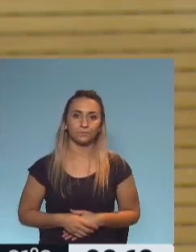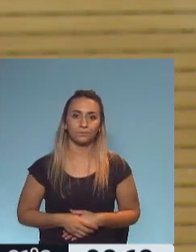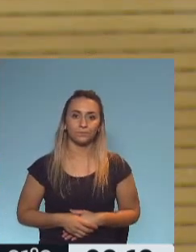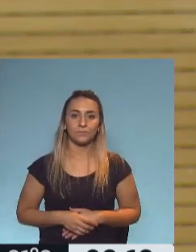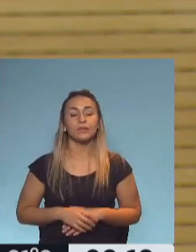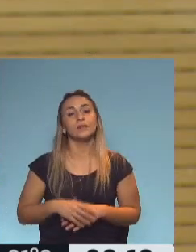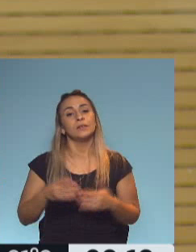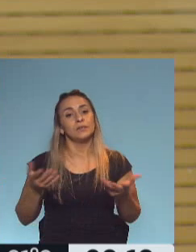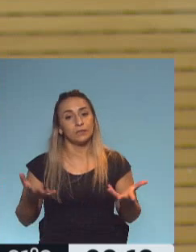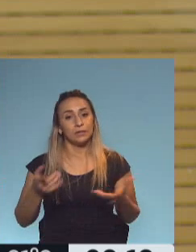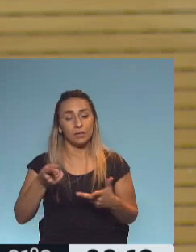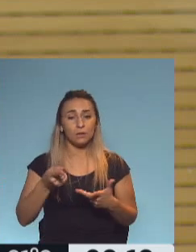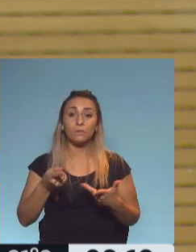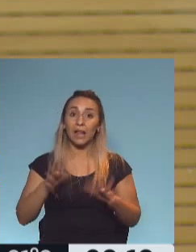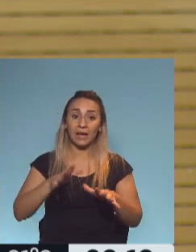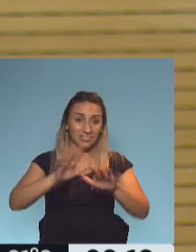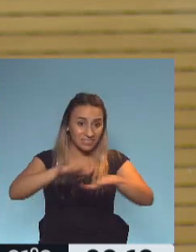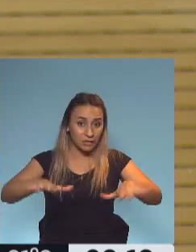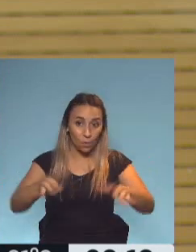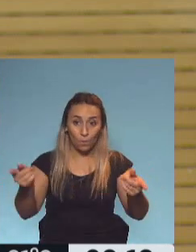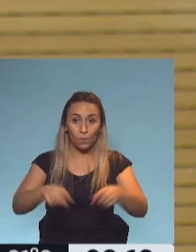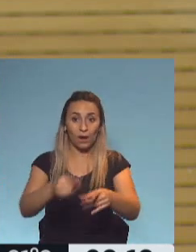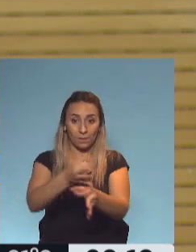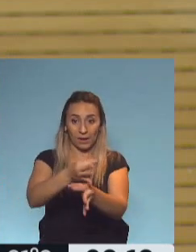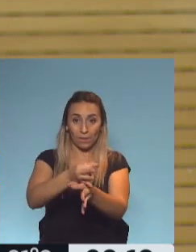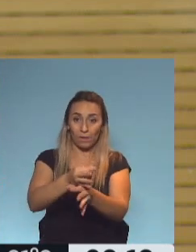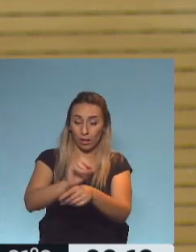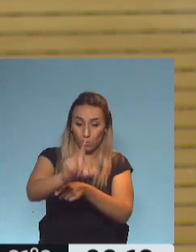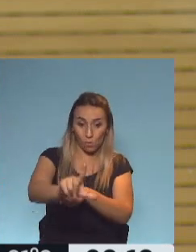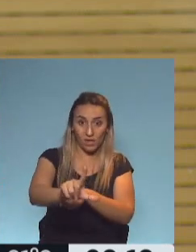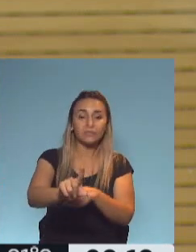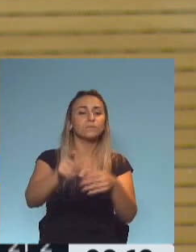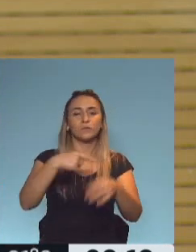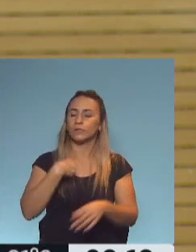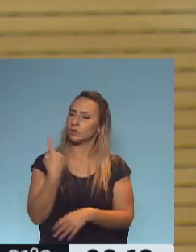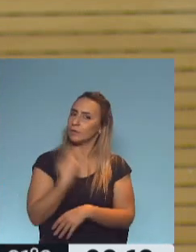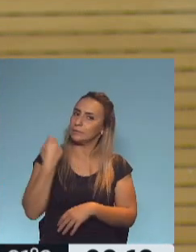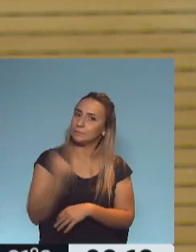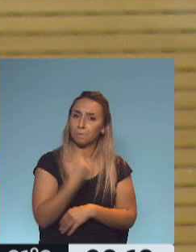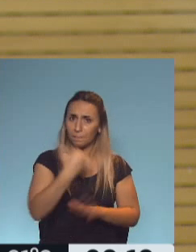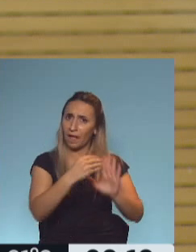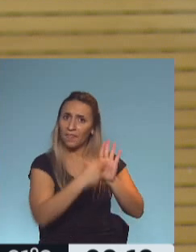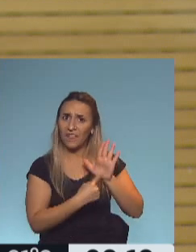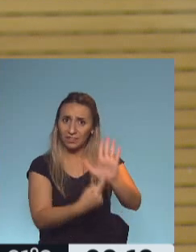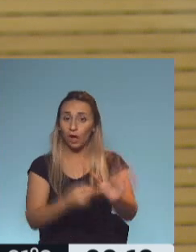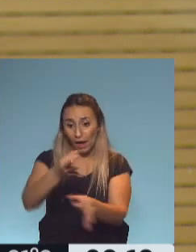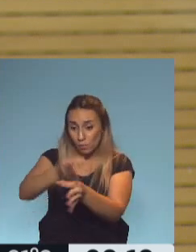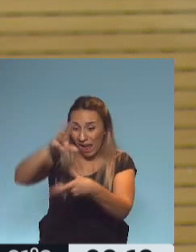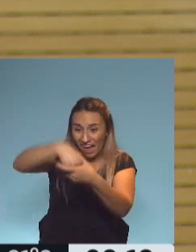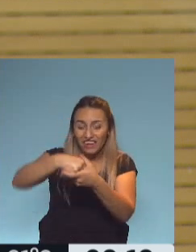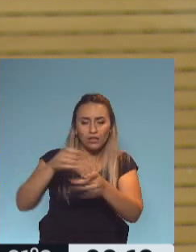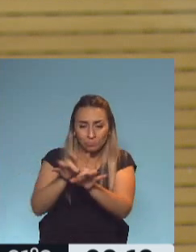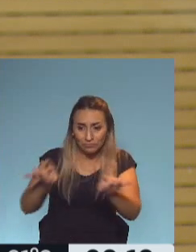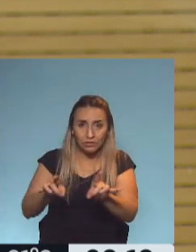Posible para que los chicos vuelvan a la clase el lunes. Y acá tenemos todos los datos que muestran que no solo no se contagian más en las escuelas, sino que